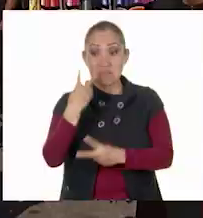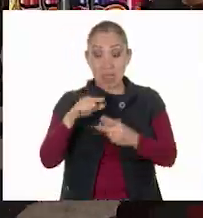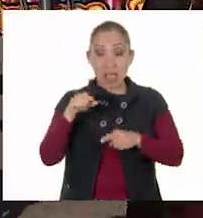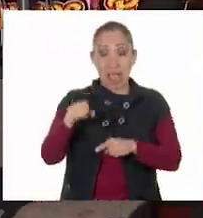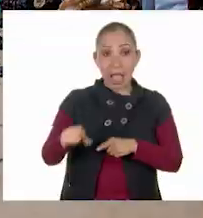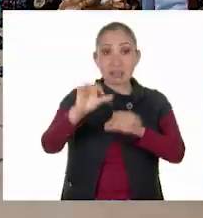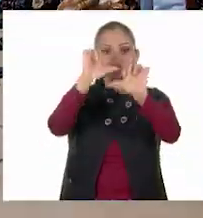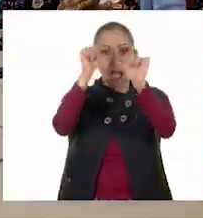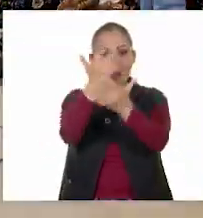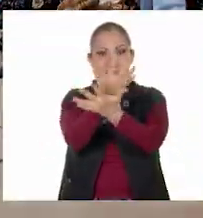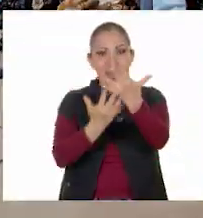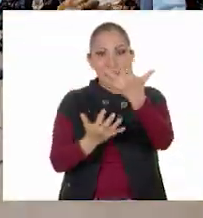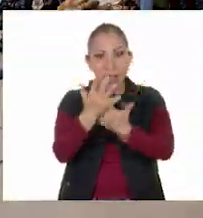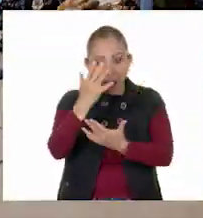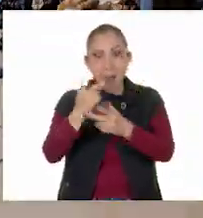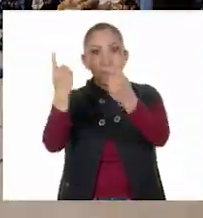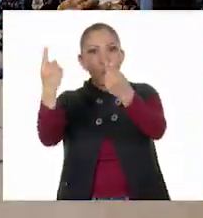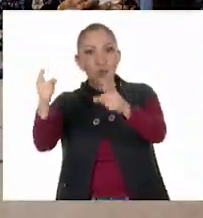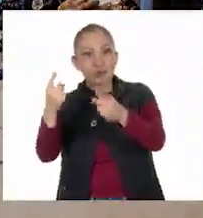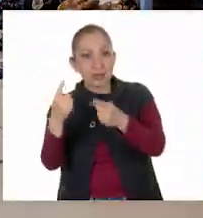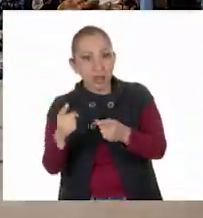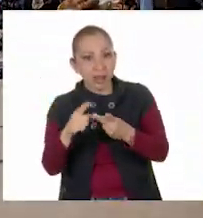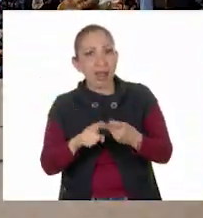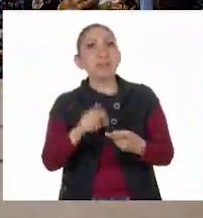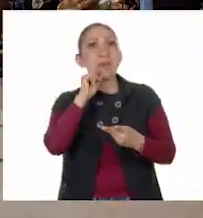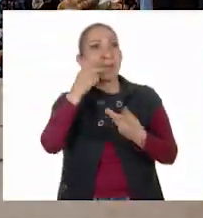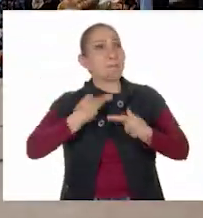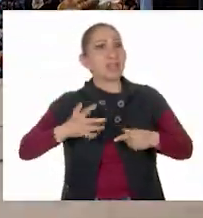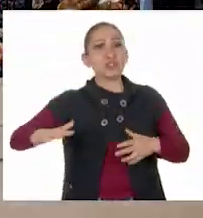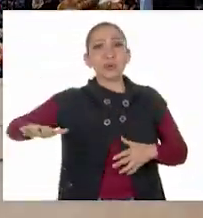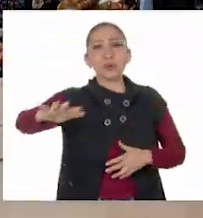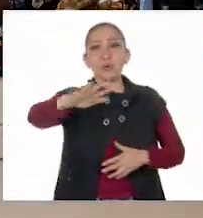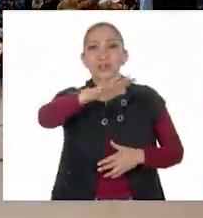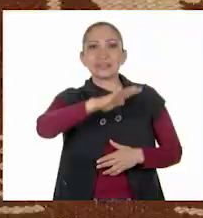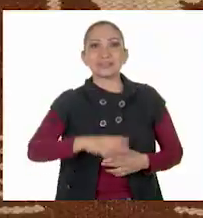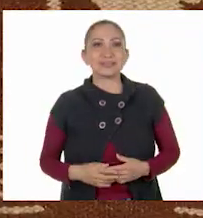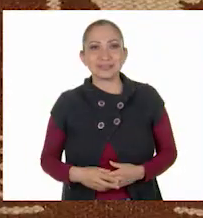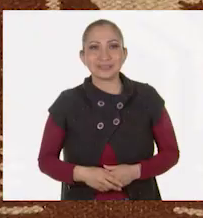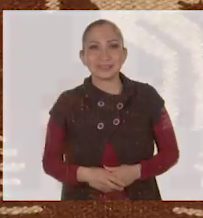en las artesanías, en la música, en la gente.